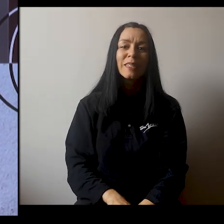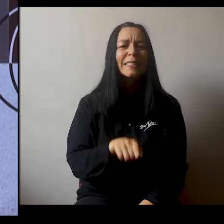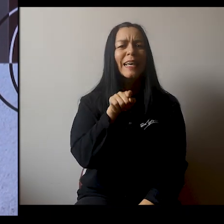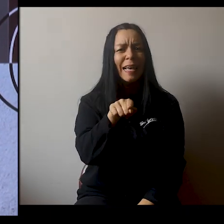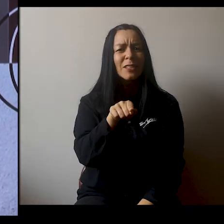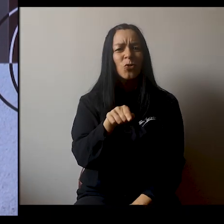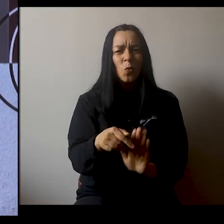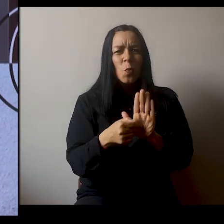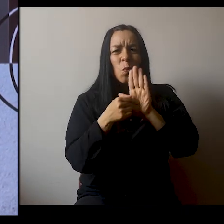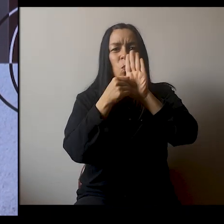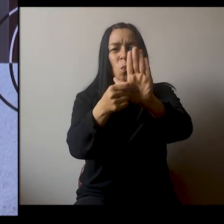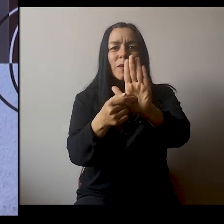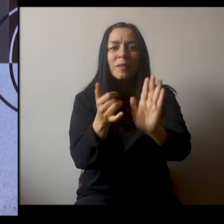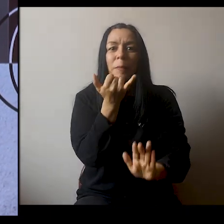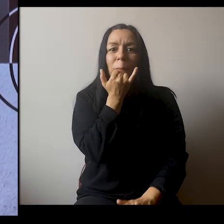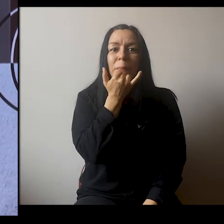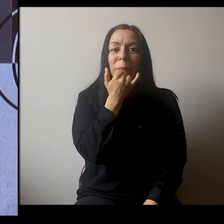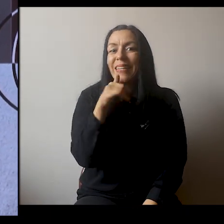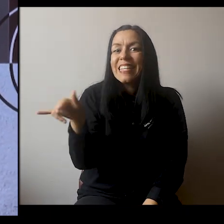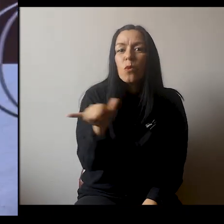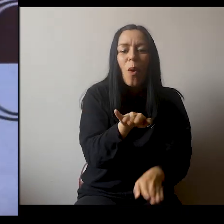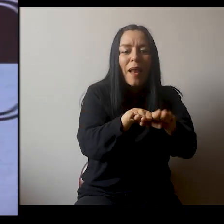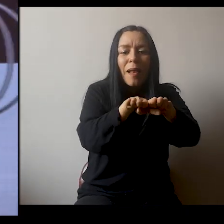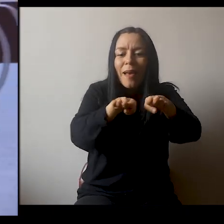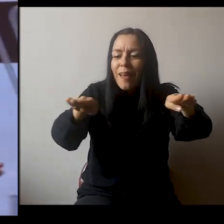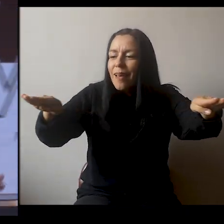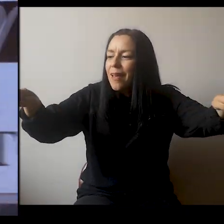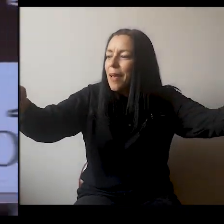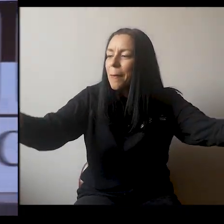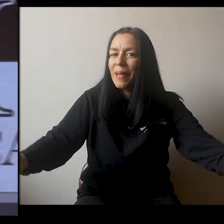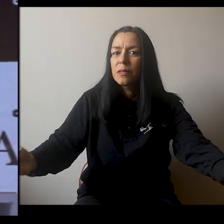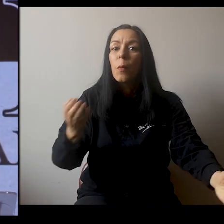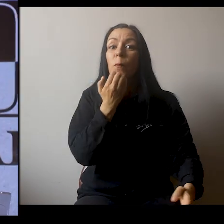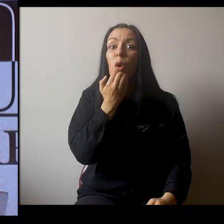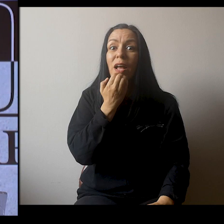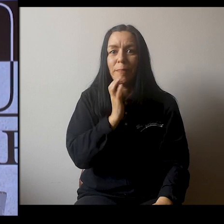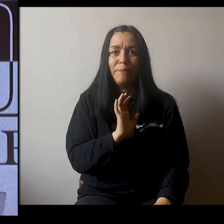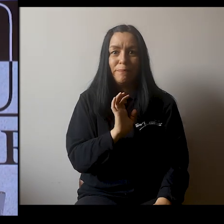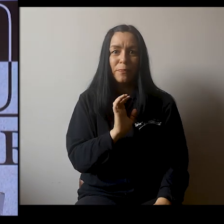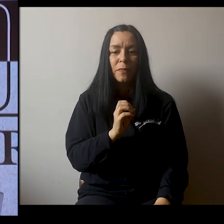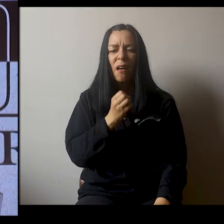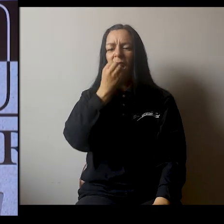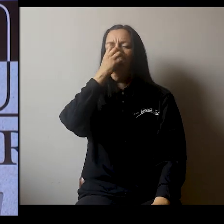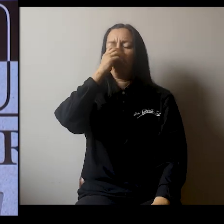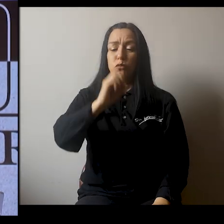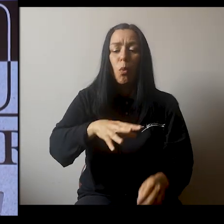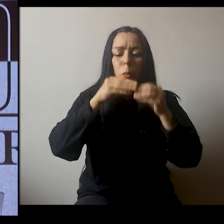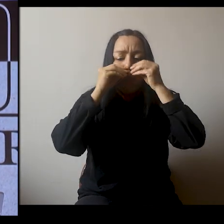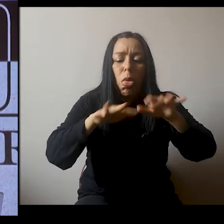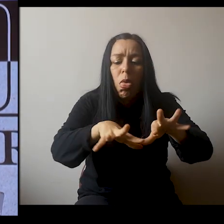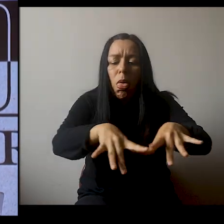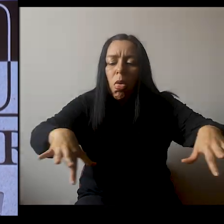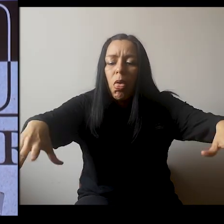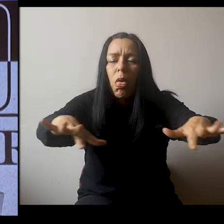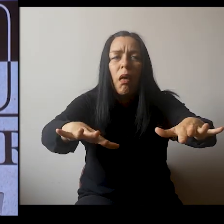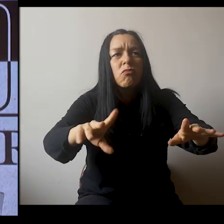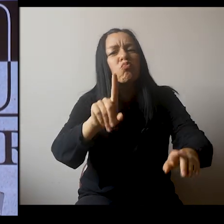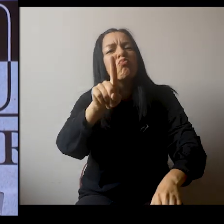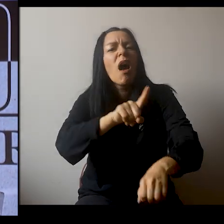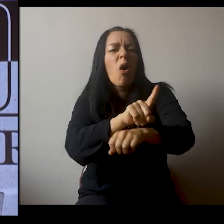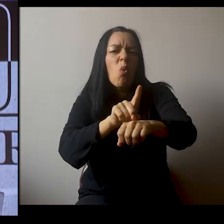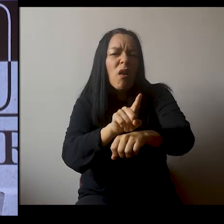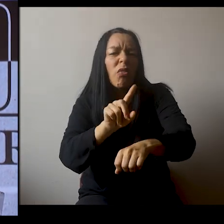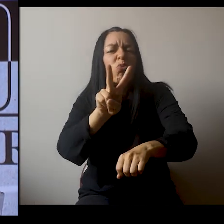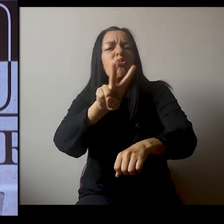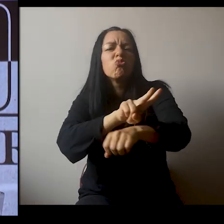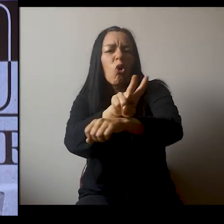que morir. Y eso muestra lo que pasa en una superficie, ¿no? Si un virus cae en una superficie, a los 2,